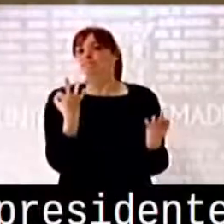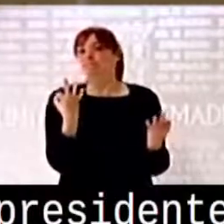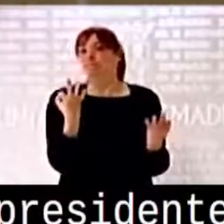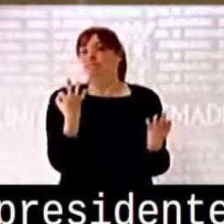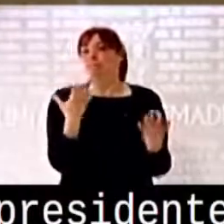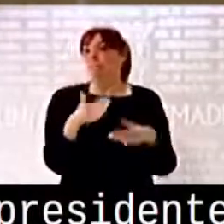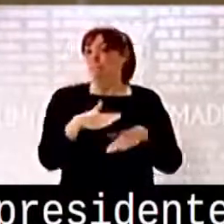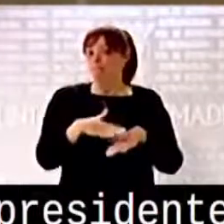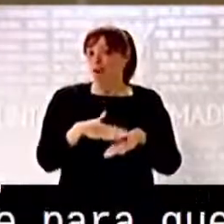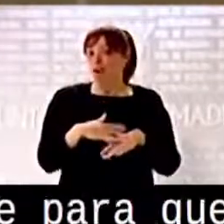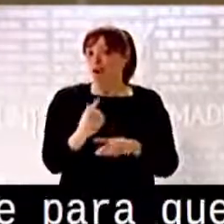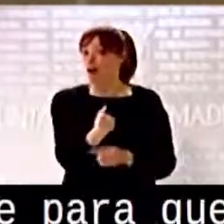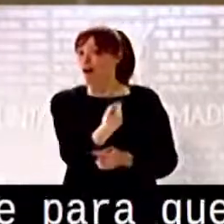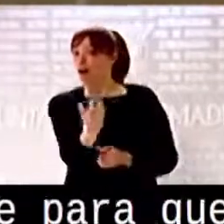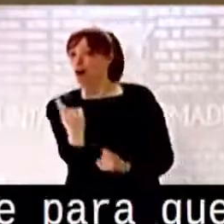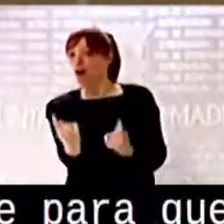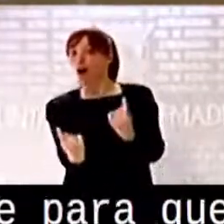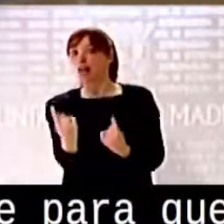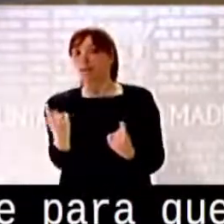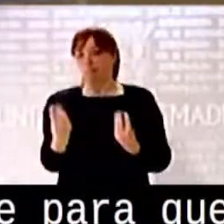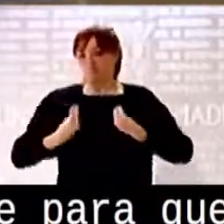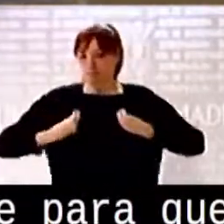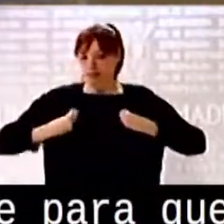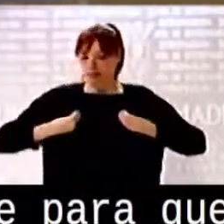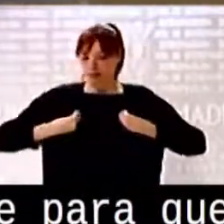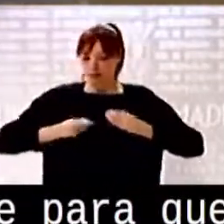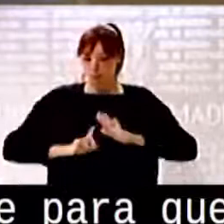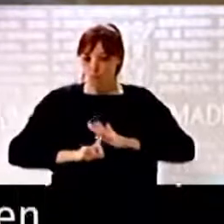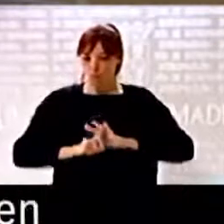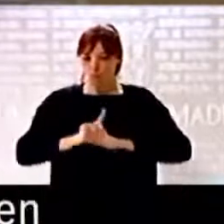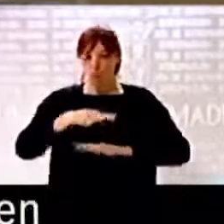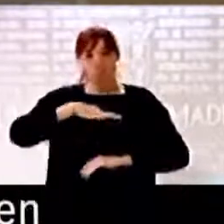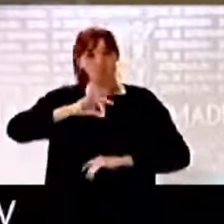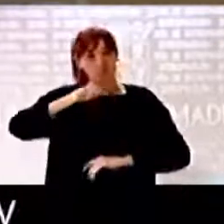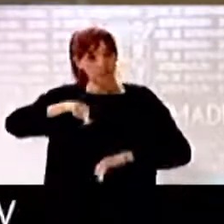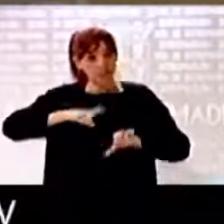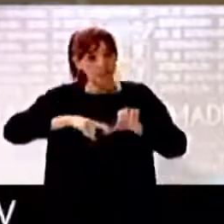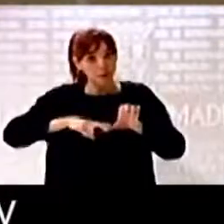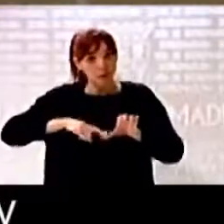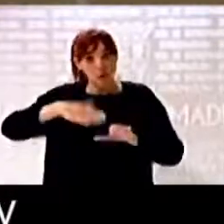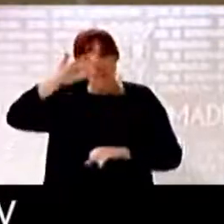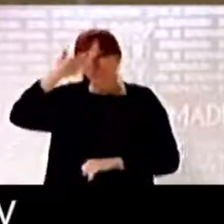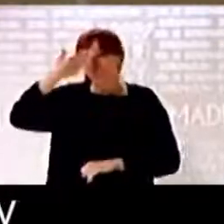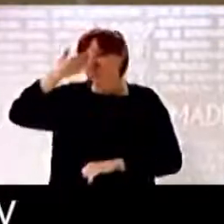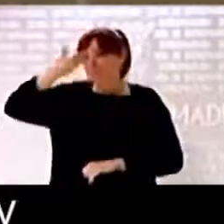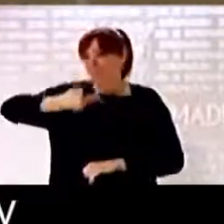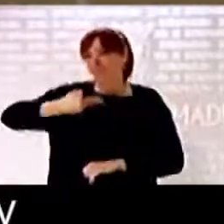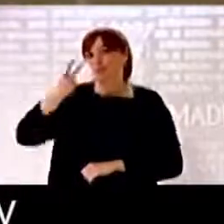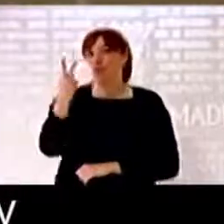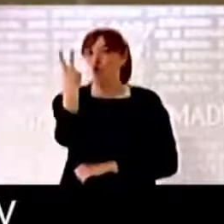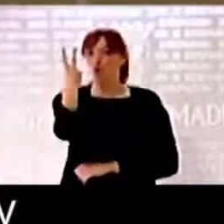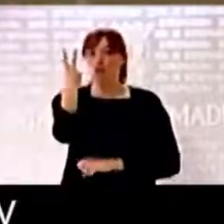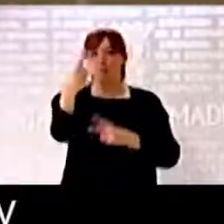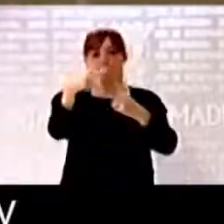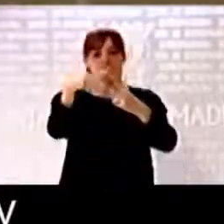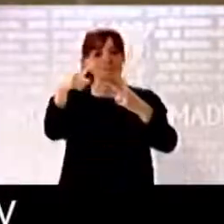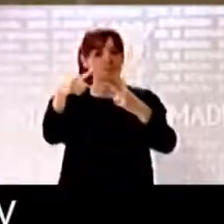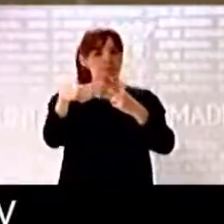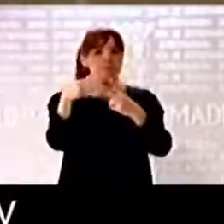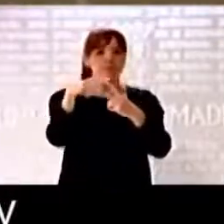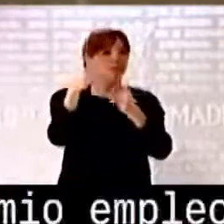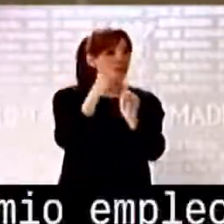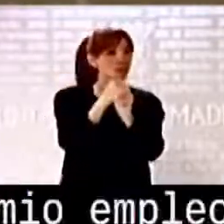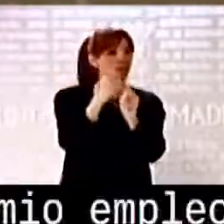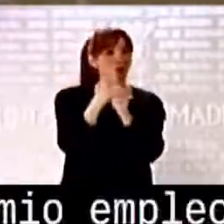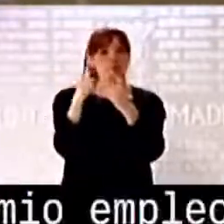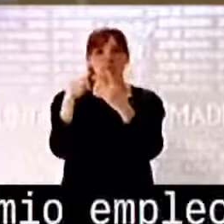que para que alguien tenga un proyecto de vida en Extremadura es fundamental el binomio empleo